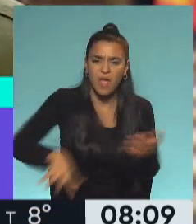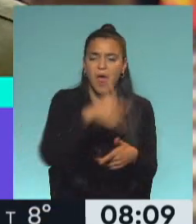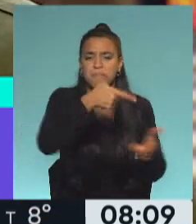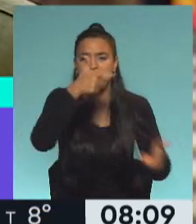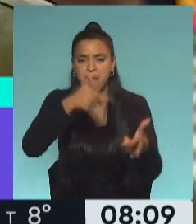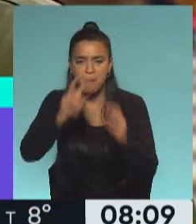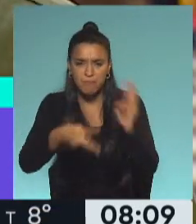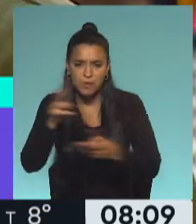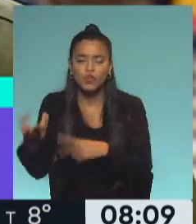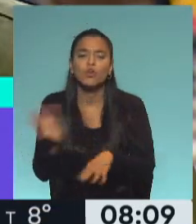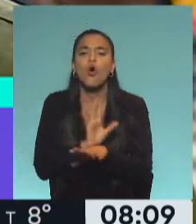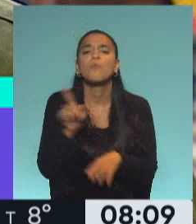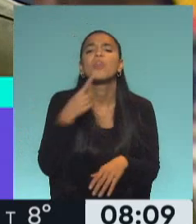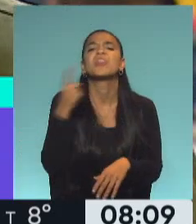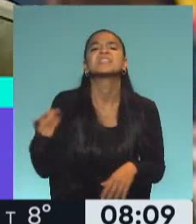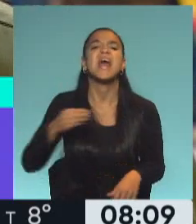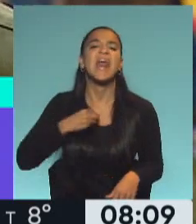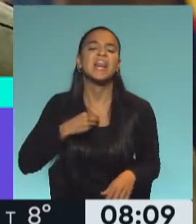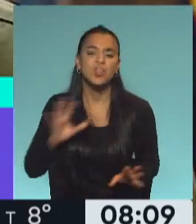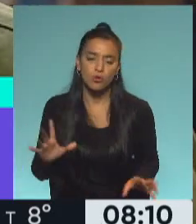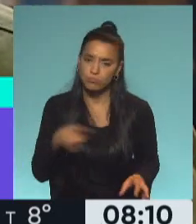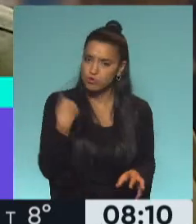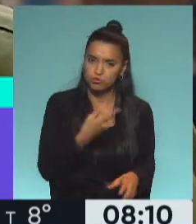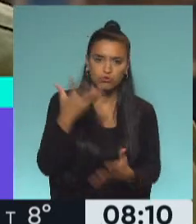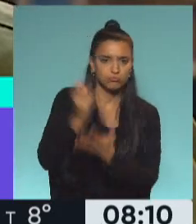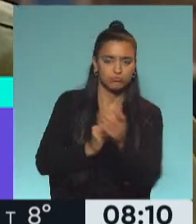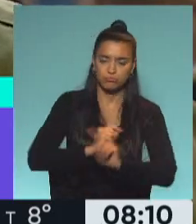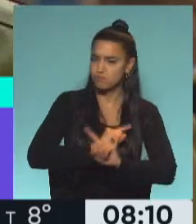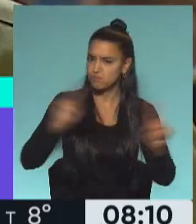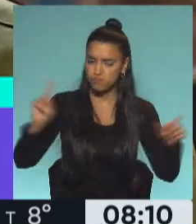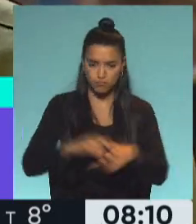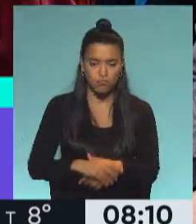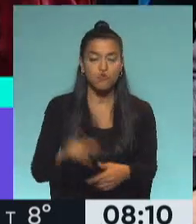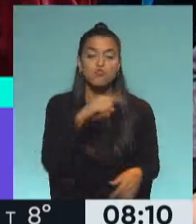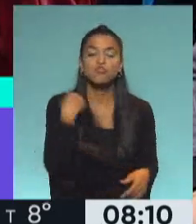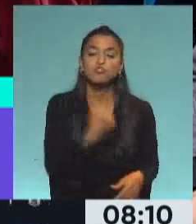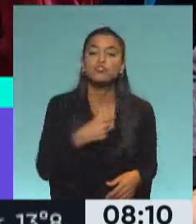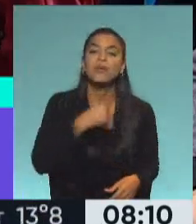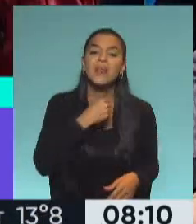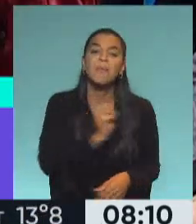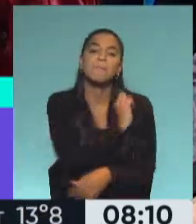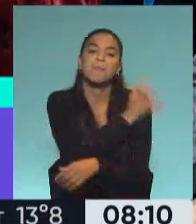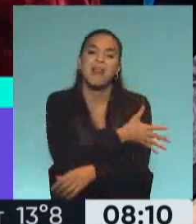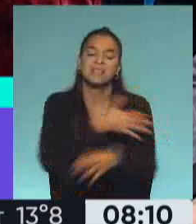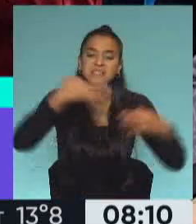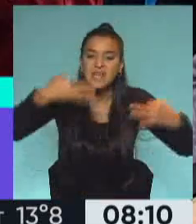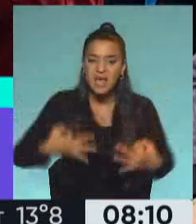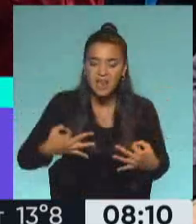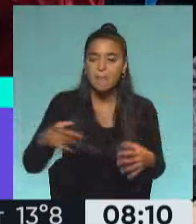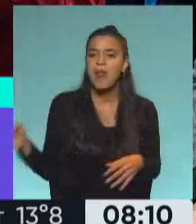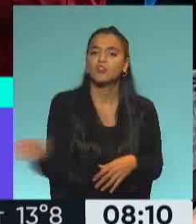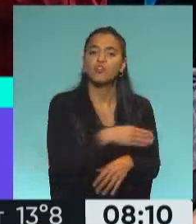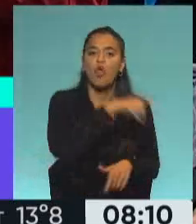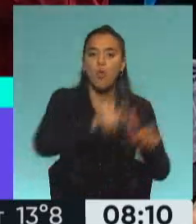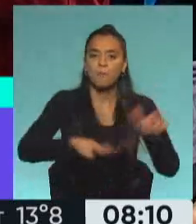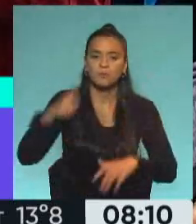matarnos, todo en nombre de religión. Y eso nosotros no lo vamos a permitir. Lo que queremos es una Palestina laica para todo el pueblo